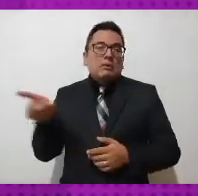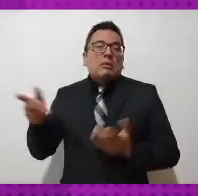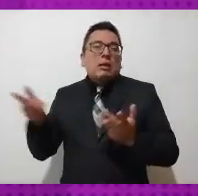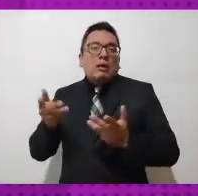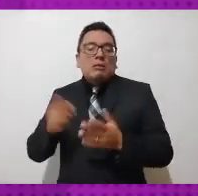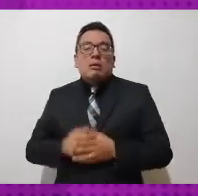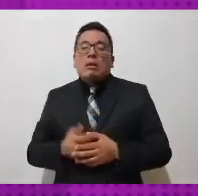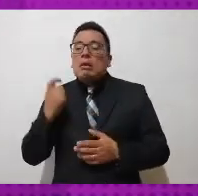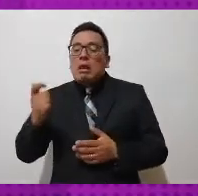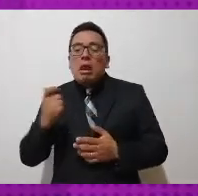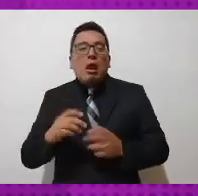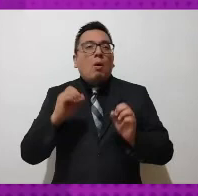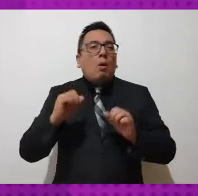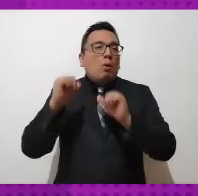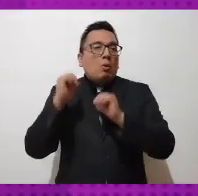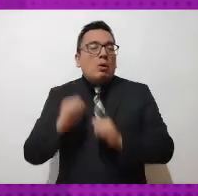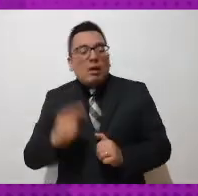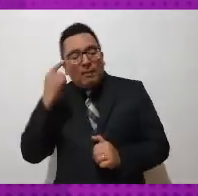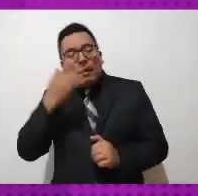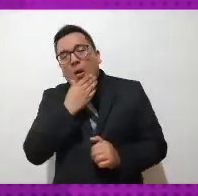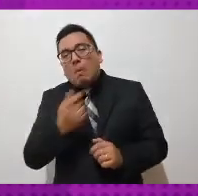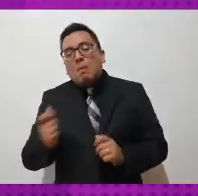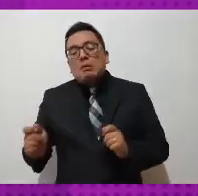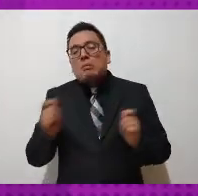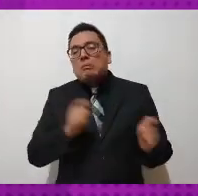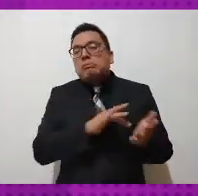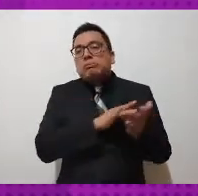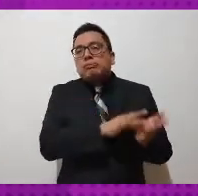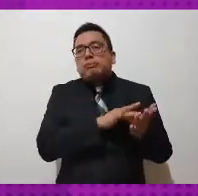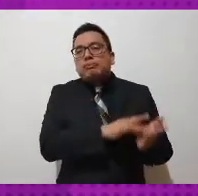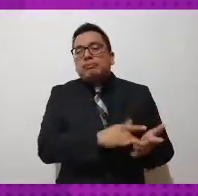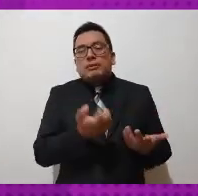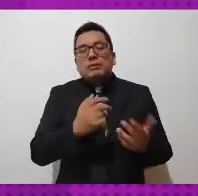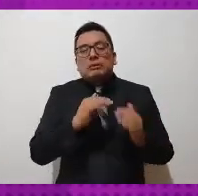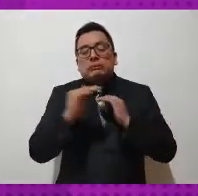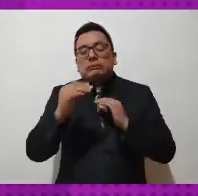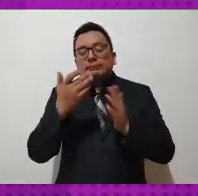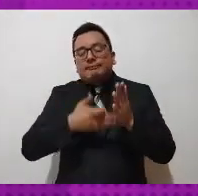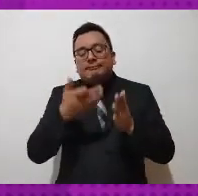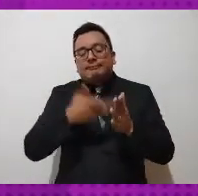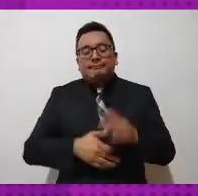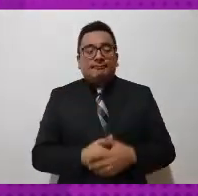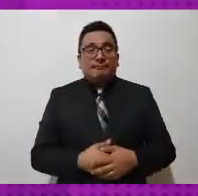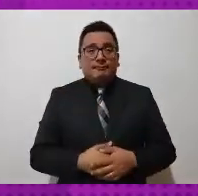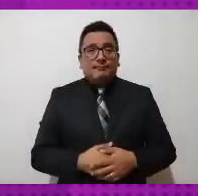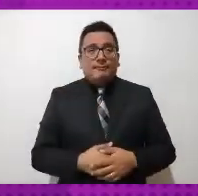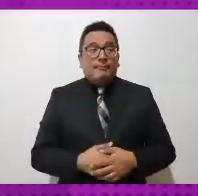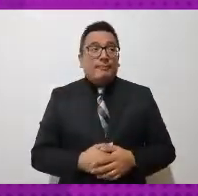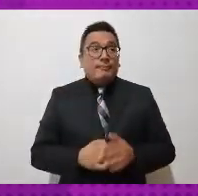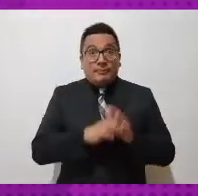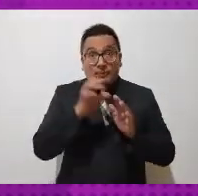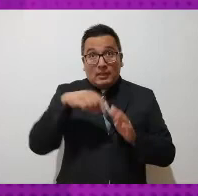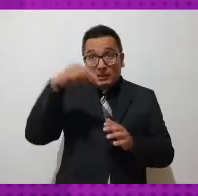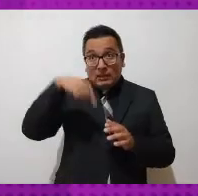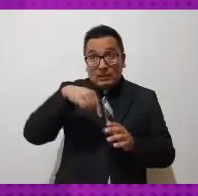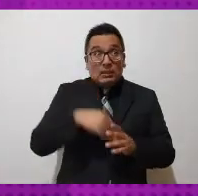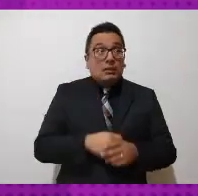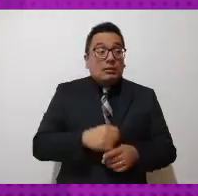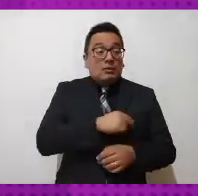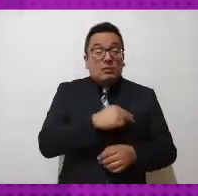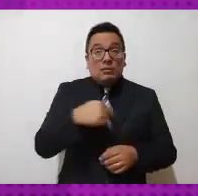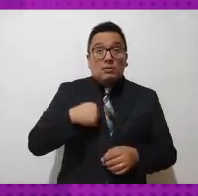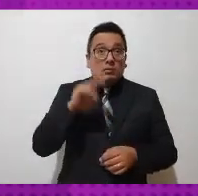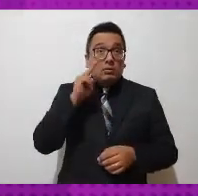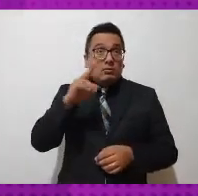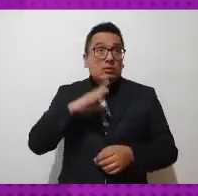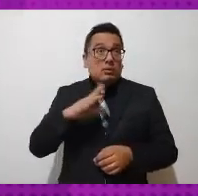vez en hombres y no de manera paritaria. Considerando números, si bien en el estado de Nayarit quien ocupa actualmente